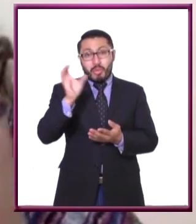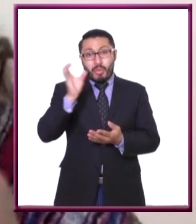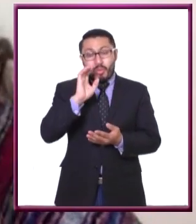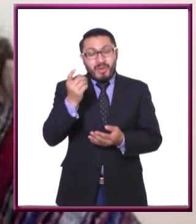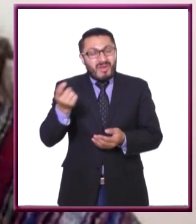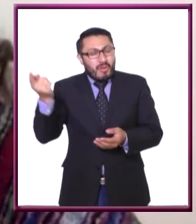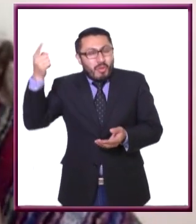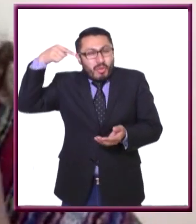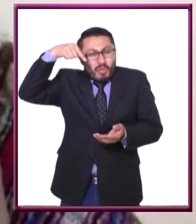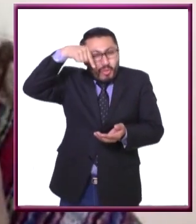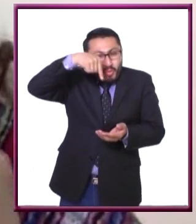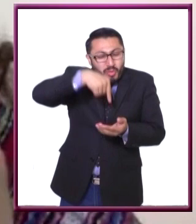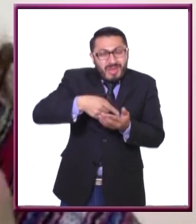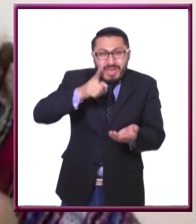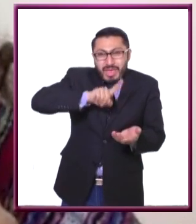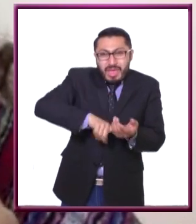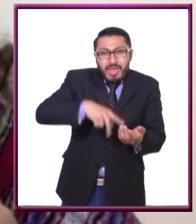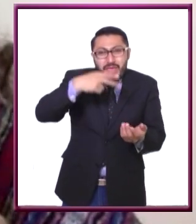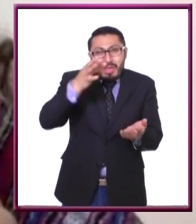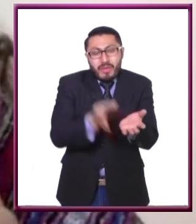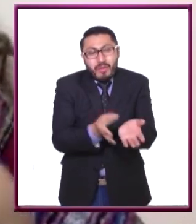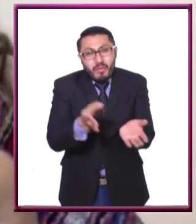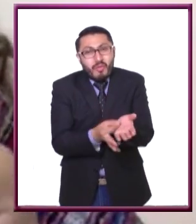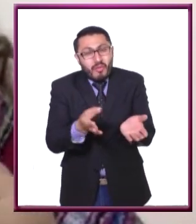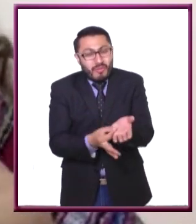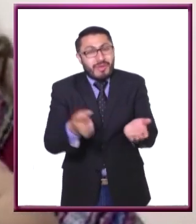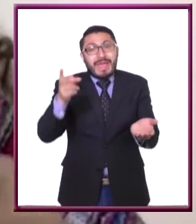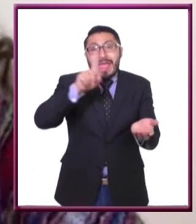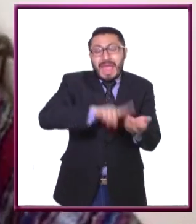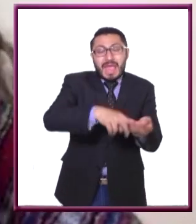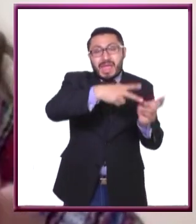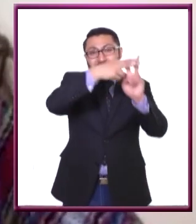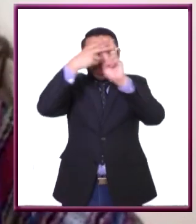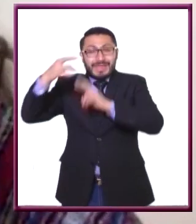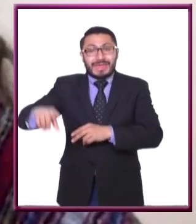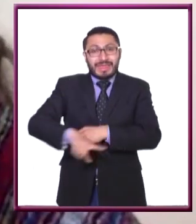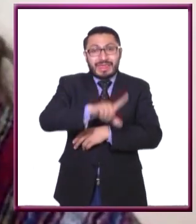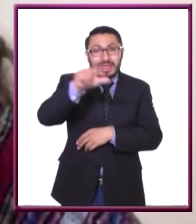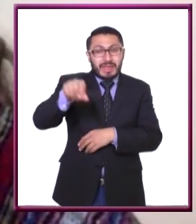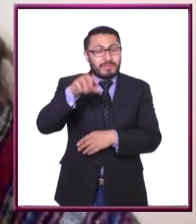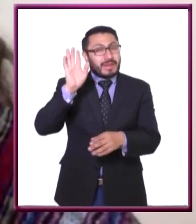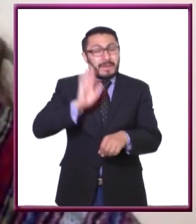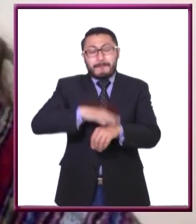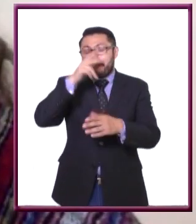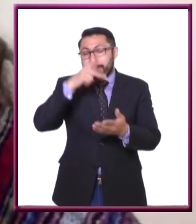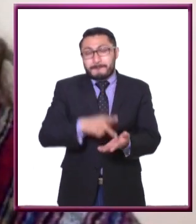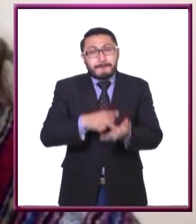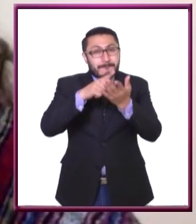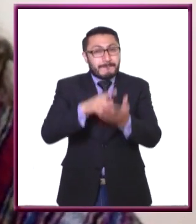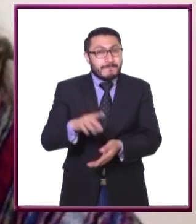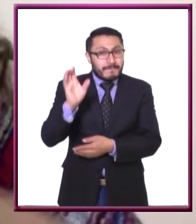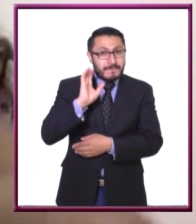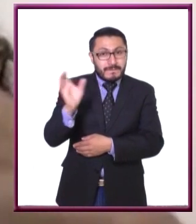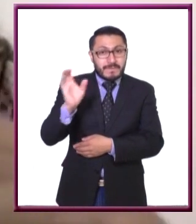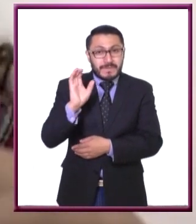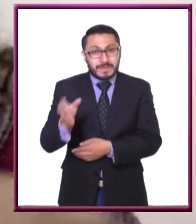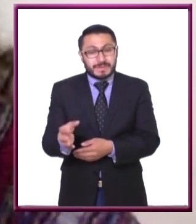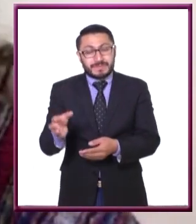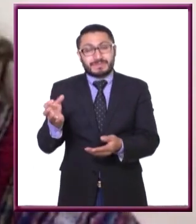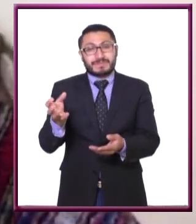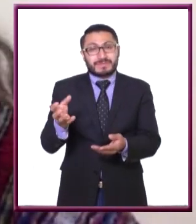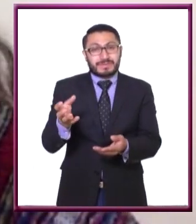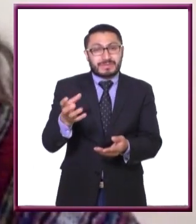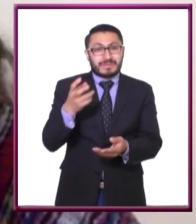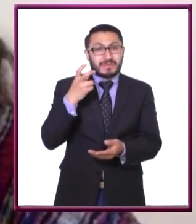hasta llegar al núcleo del hierro. Después del hierro, solamente se pueden formar elementos más pesados cuando tenemos